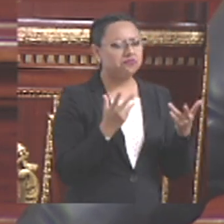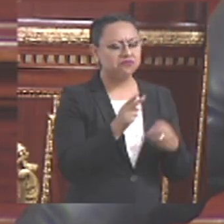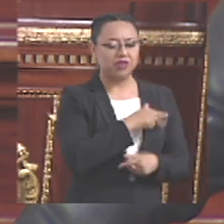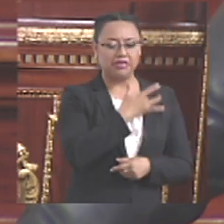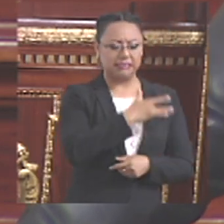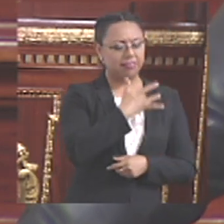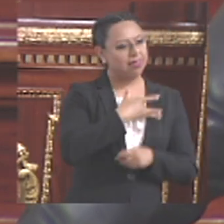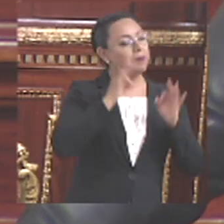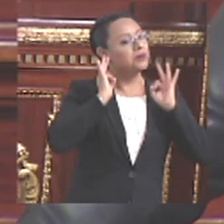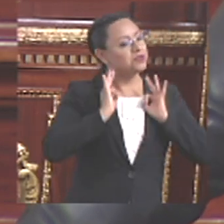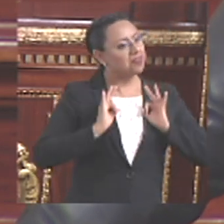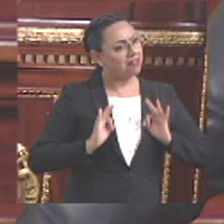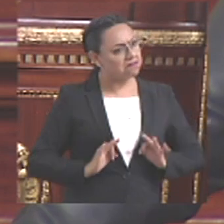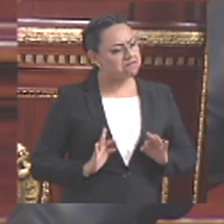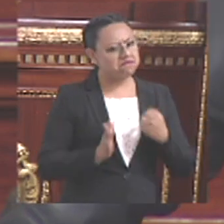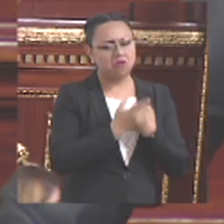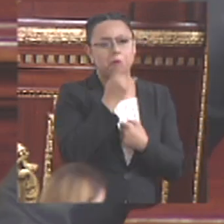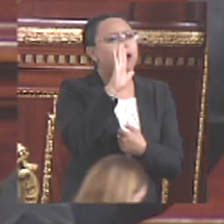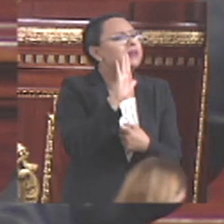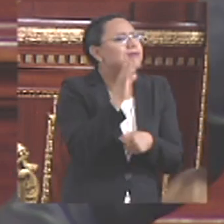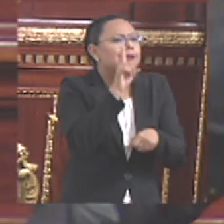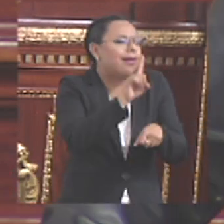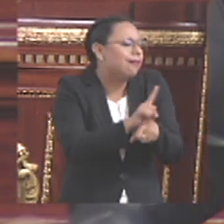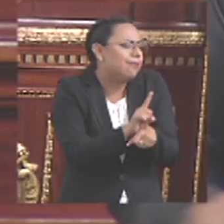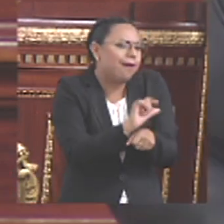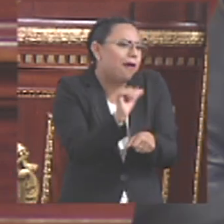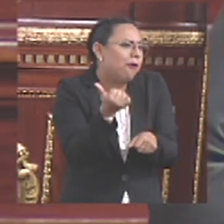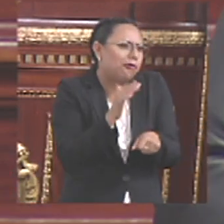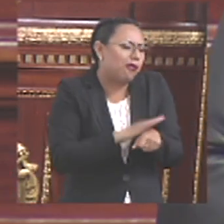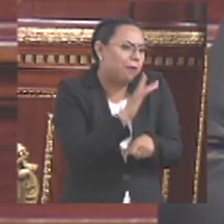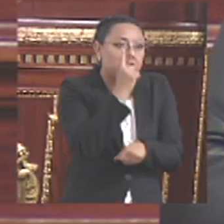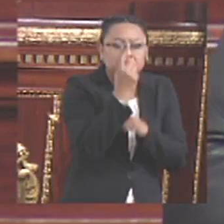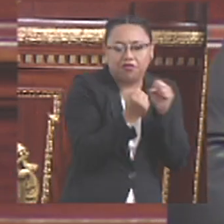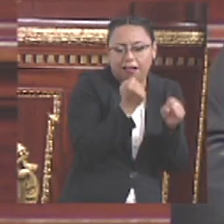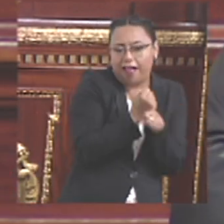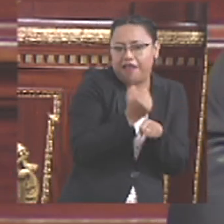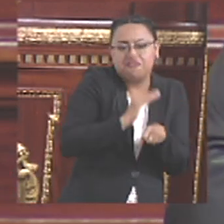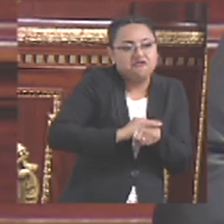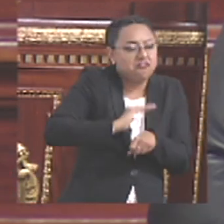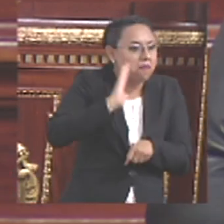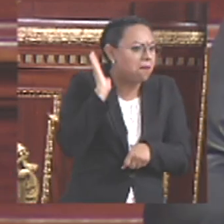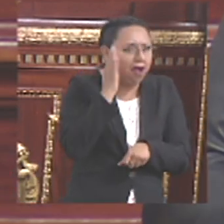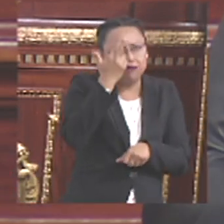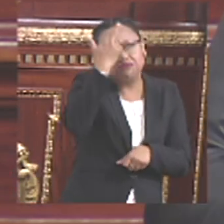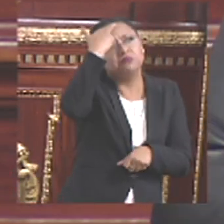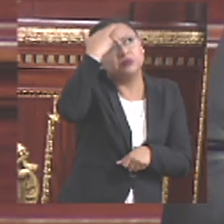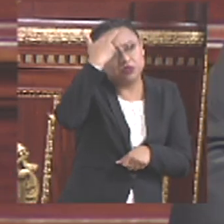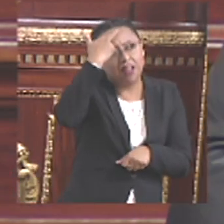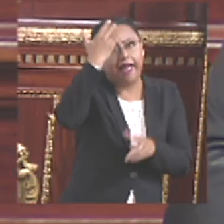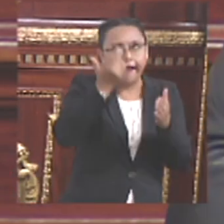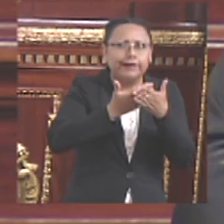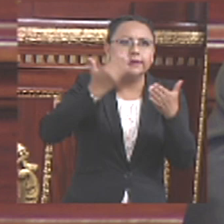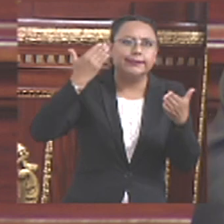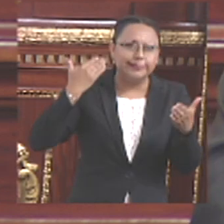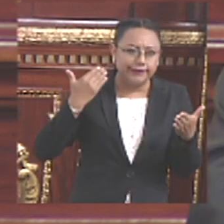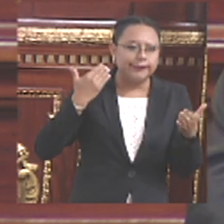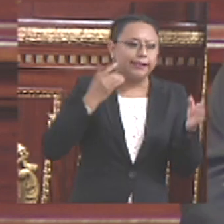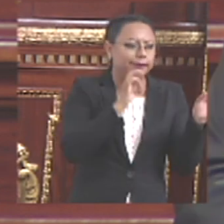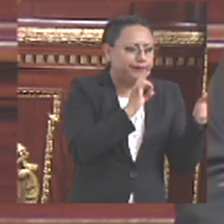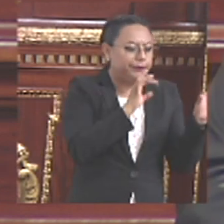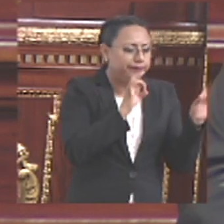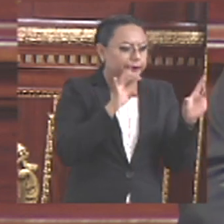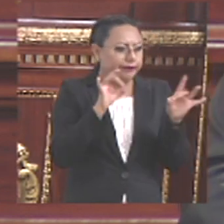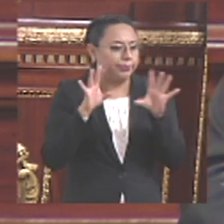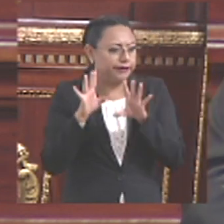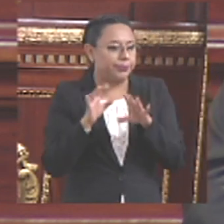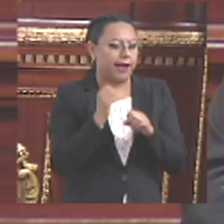tranquilidad de que era otro día más, otro año más, otro año recordando aquellos